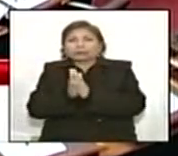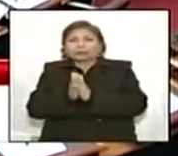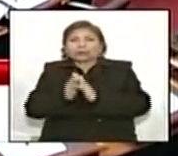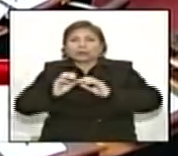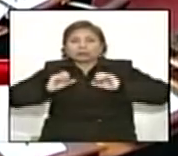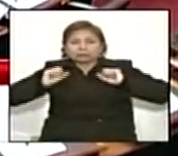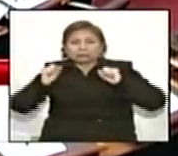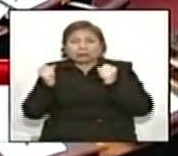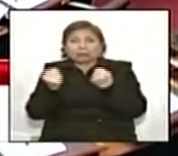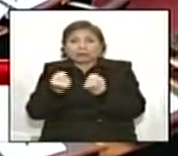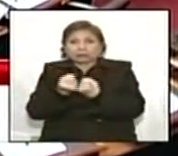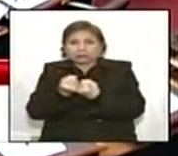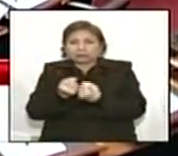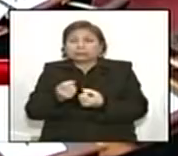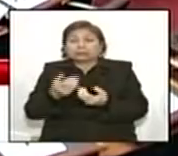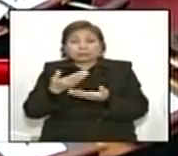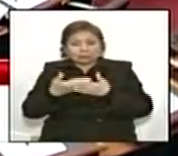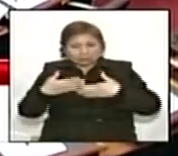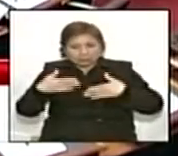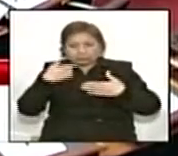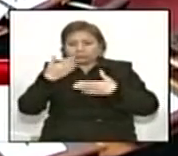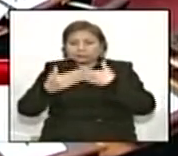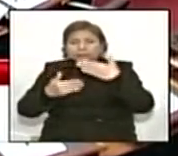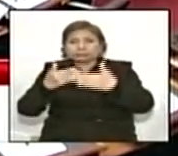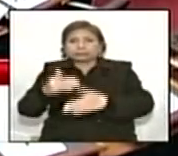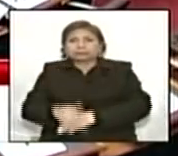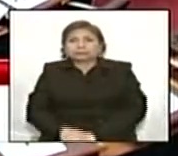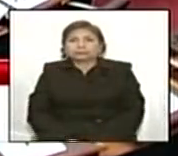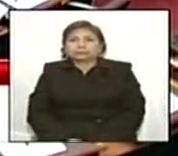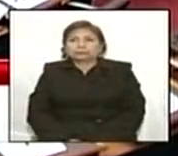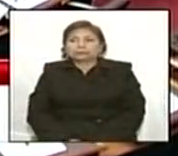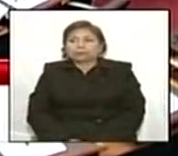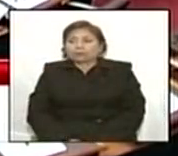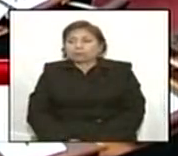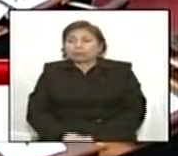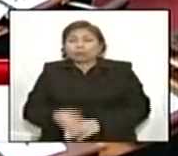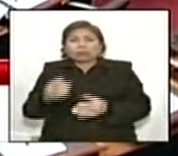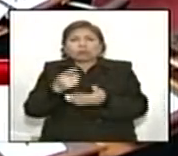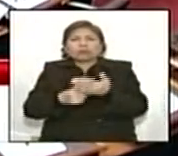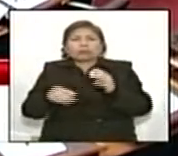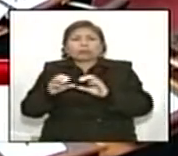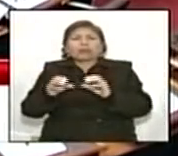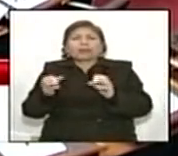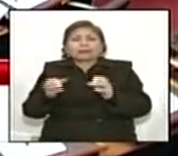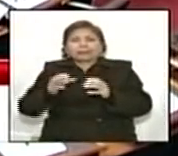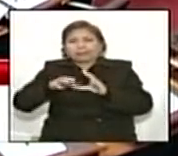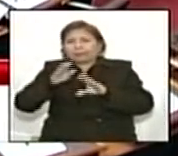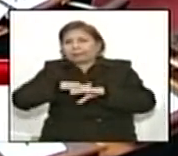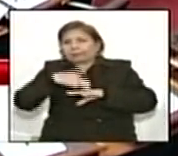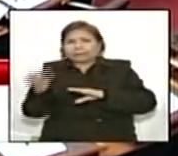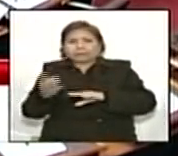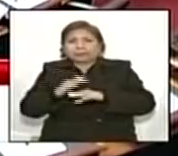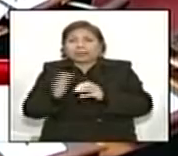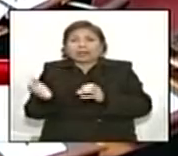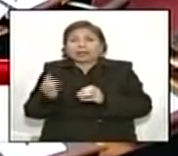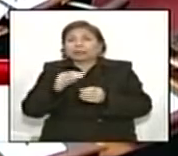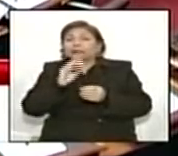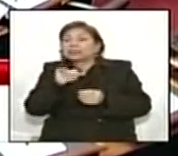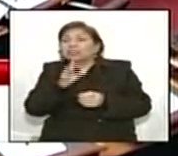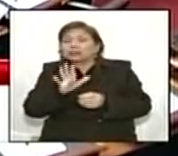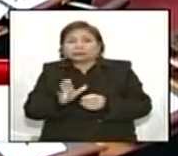un espectro mucho más amplio detrás de él. Hay un tema último. Gobernando con lo aislado que está, creo que va a estar expuesto a